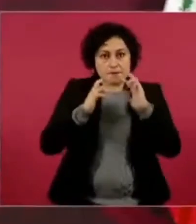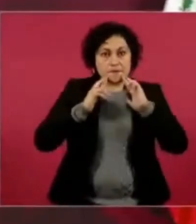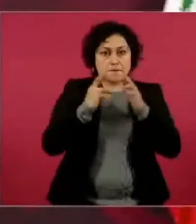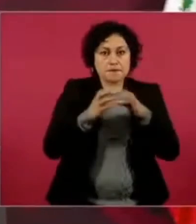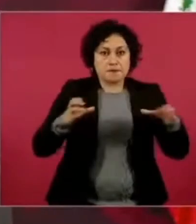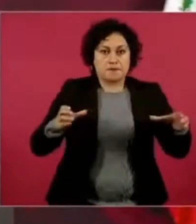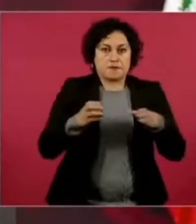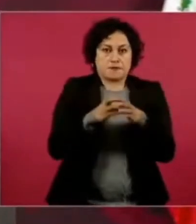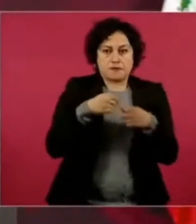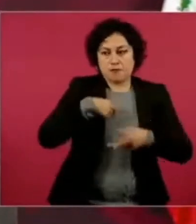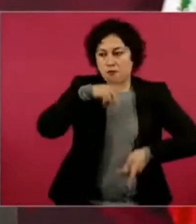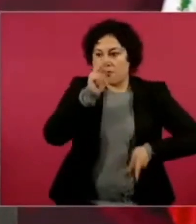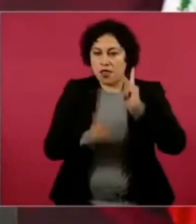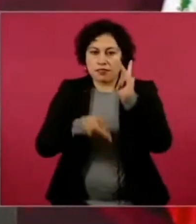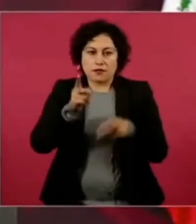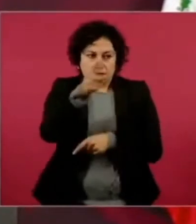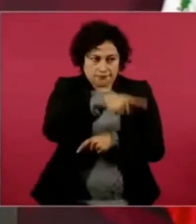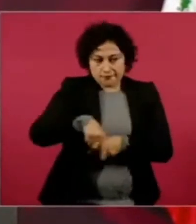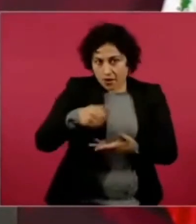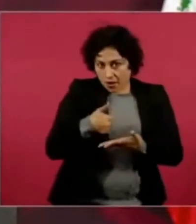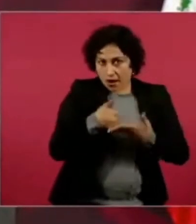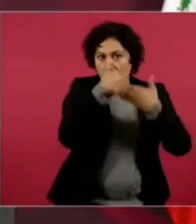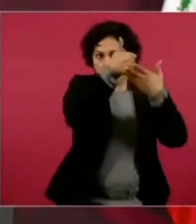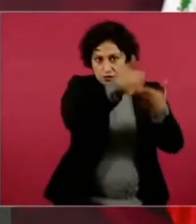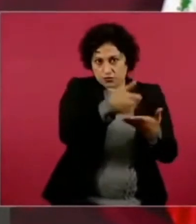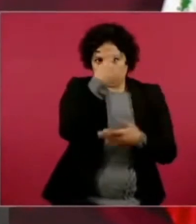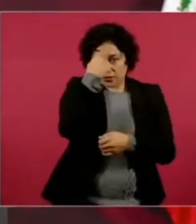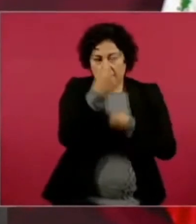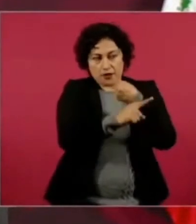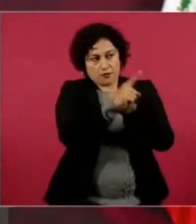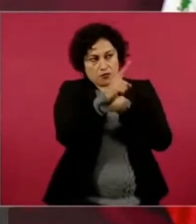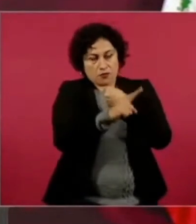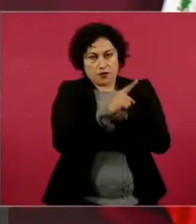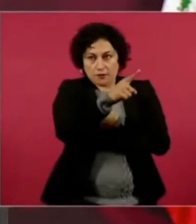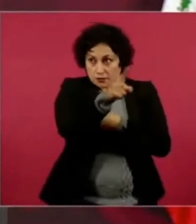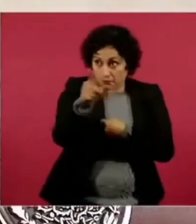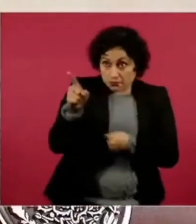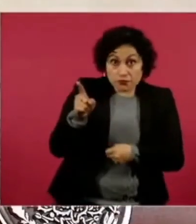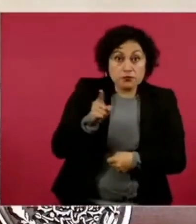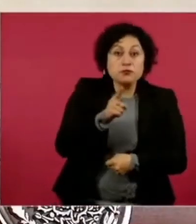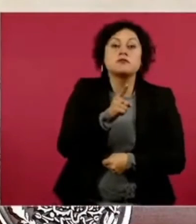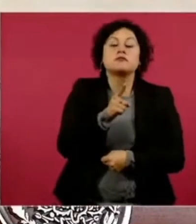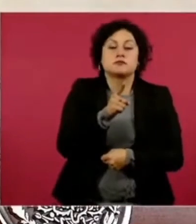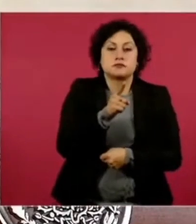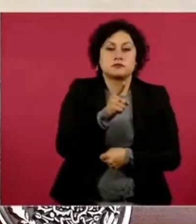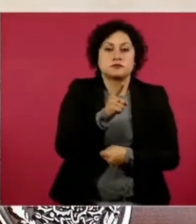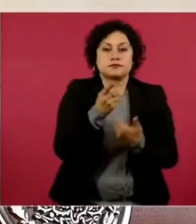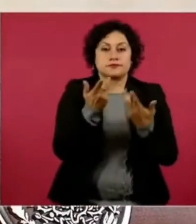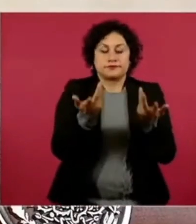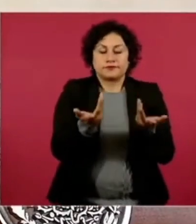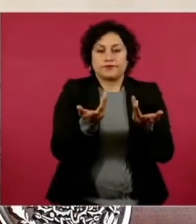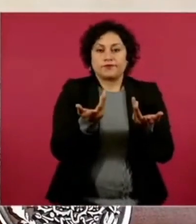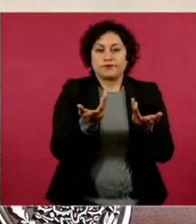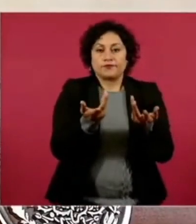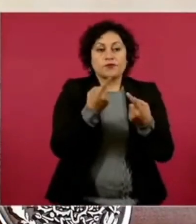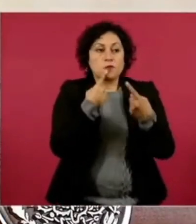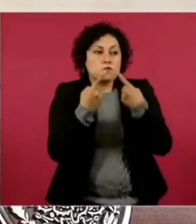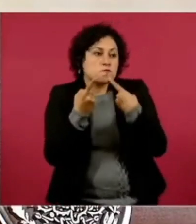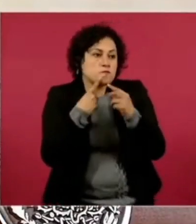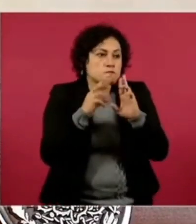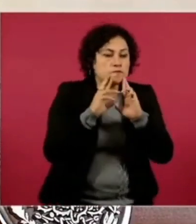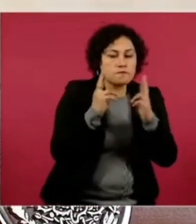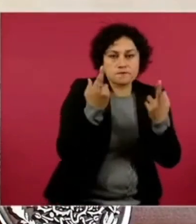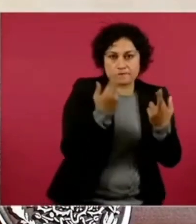que ayudar para resolver este problema. Se les dio a cada